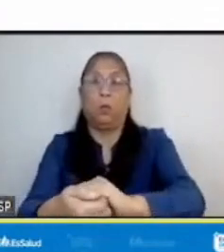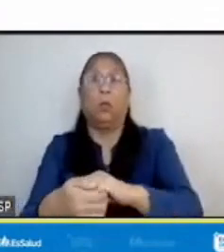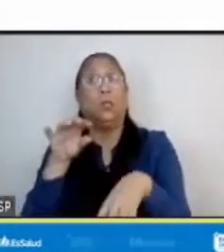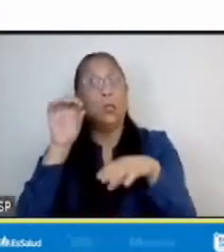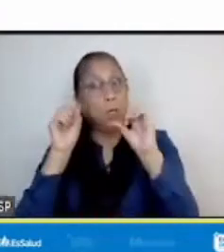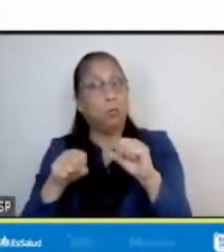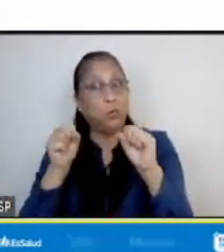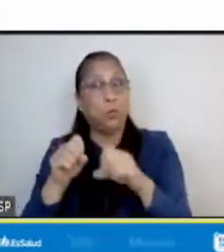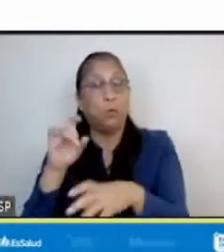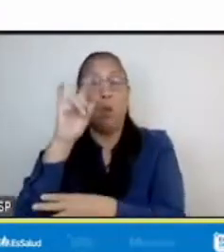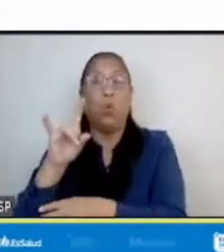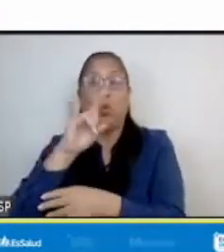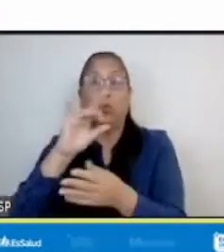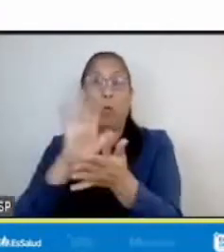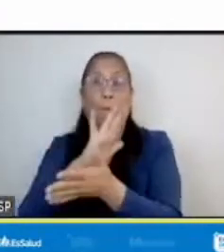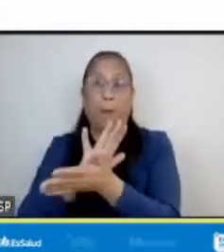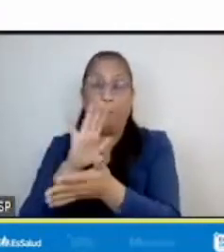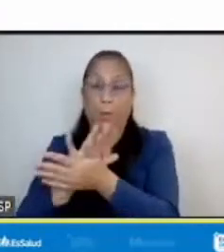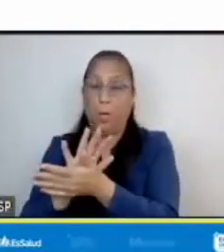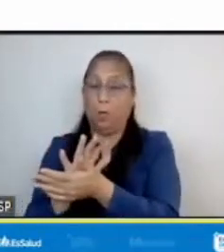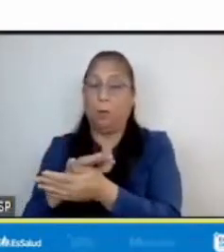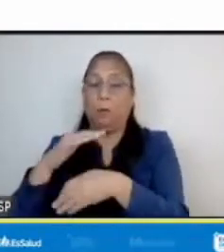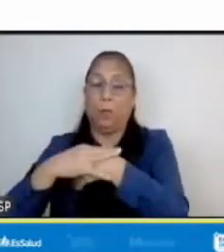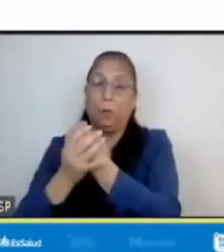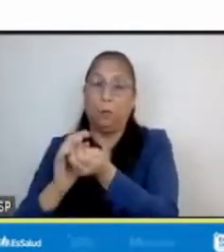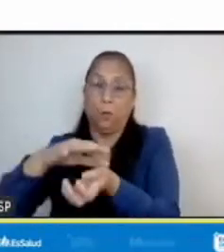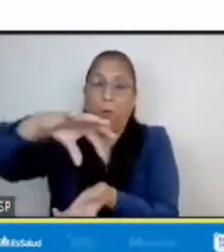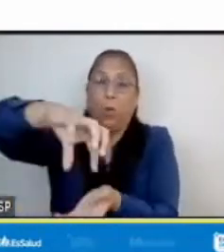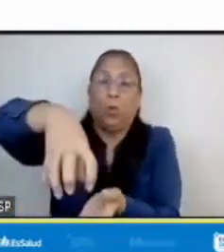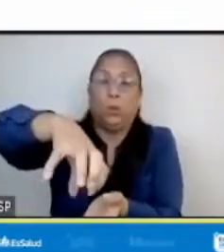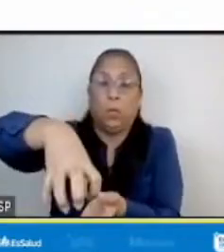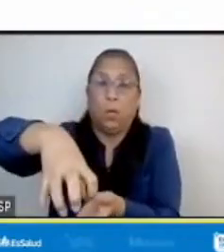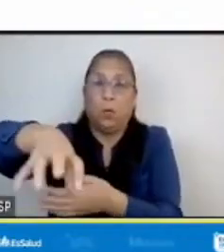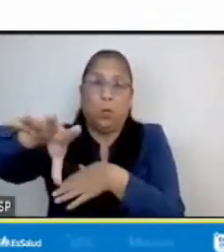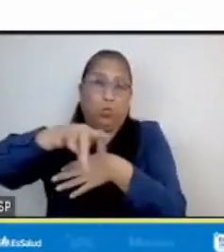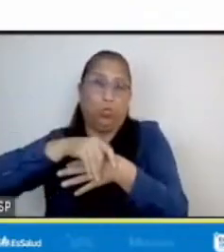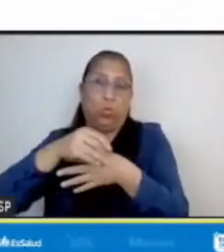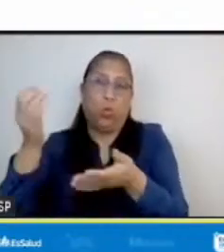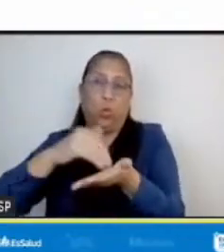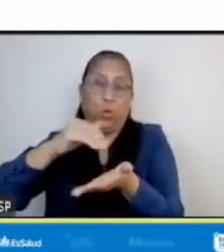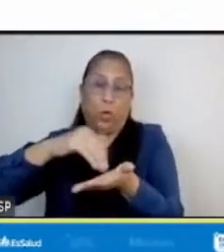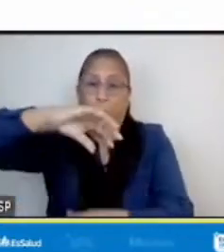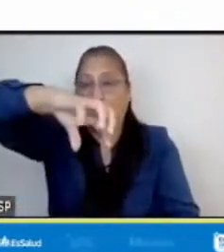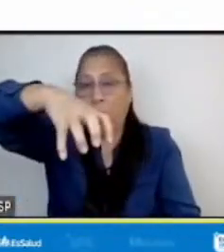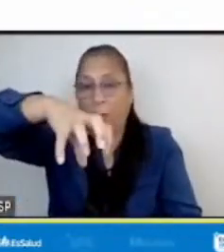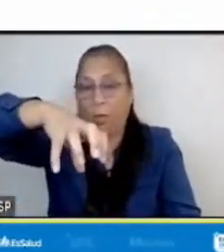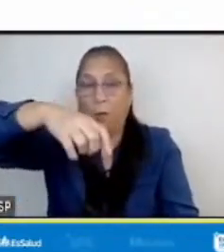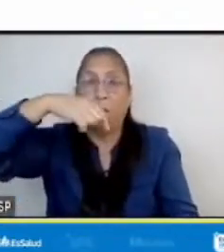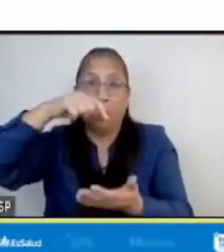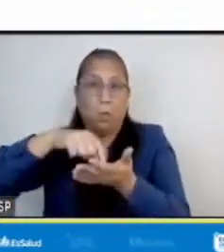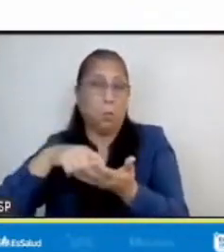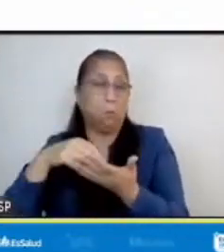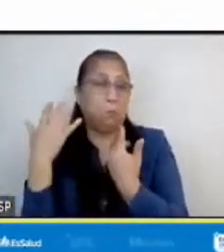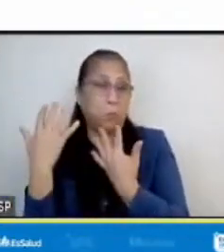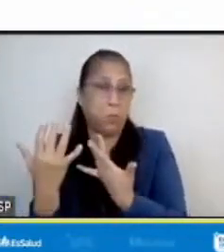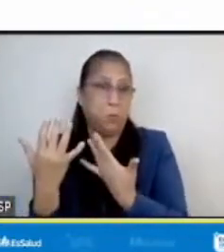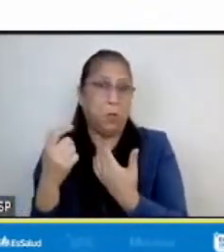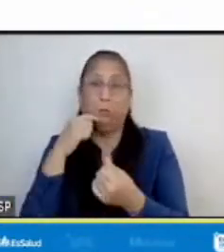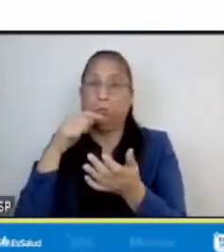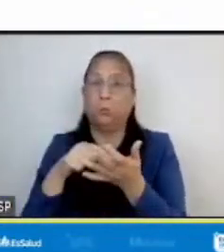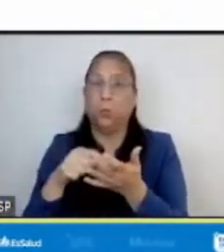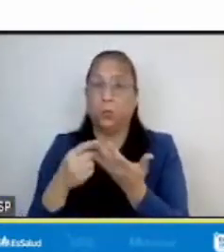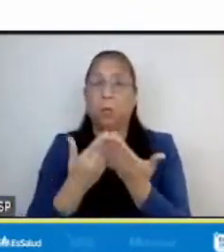utilizar el papel con el cual se secó las manos para cerrar la perilla y no contaminarse de nuevo con la perilla del agua y esperar y atender si hace las